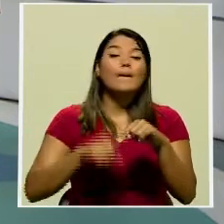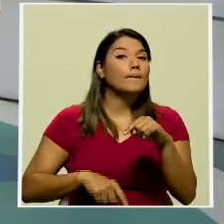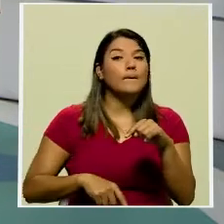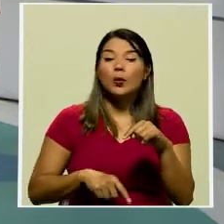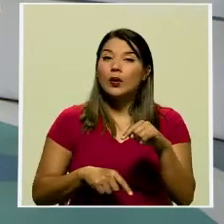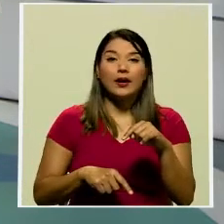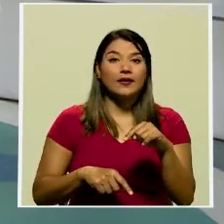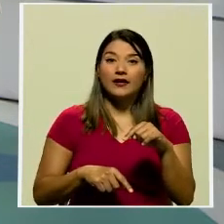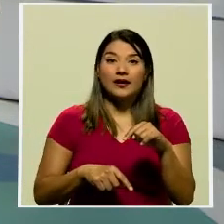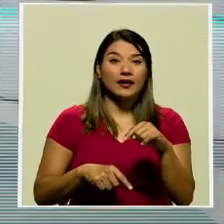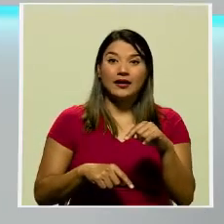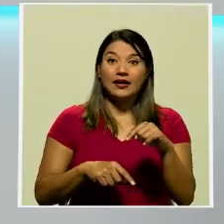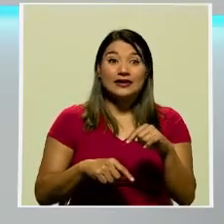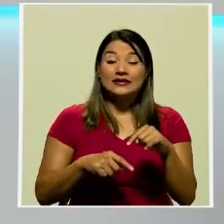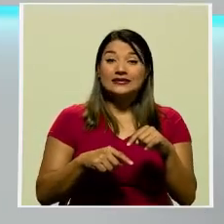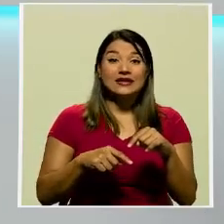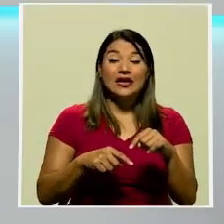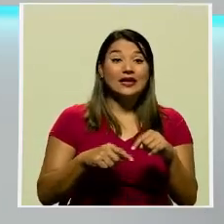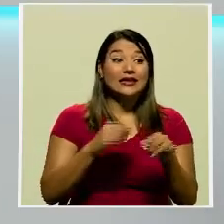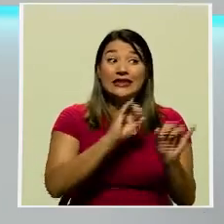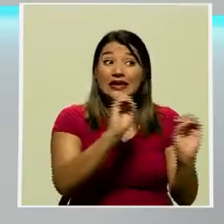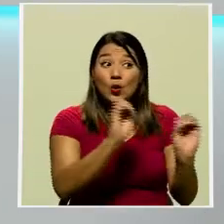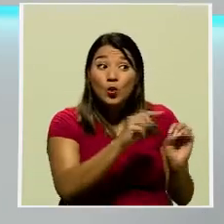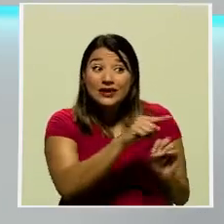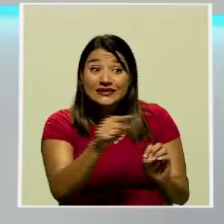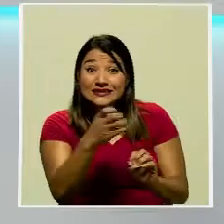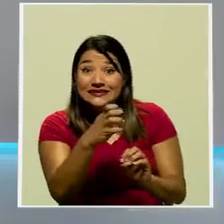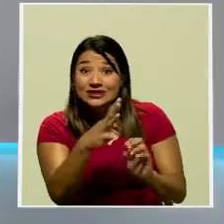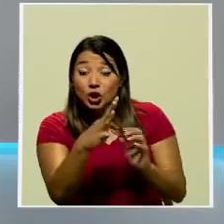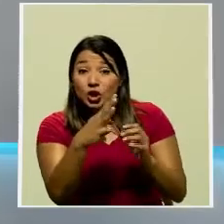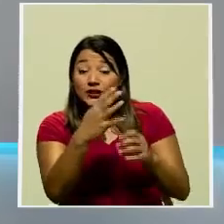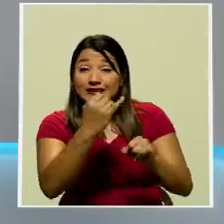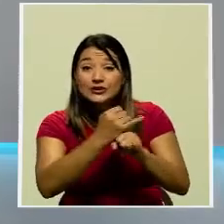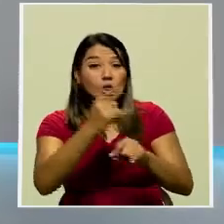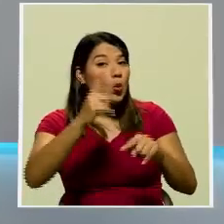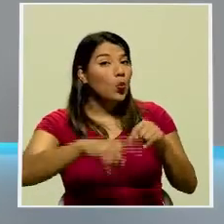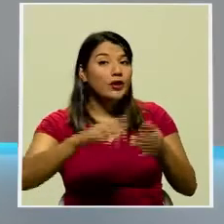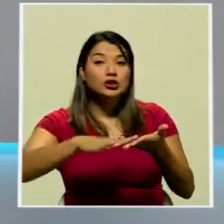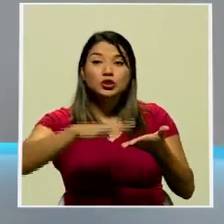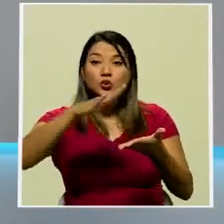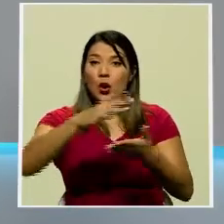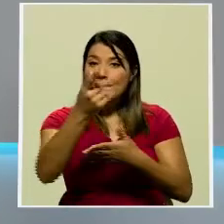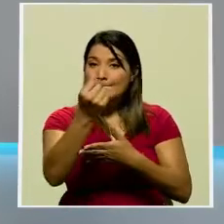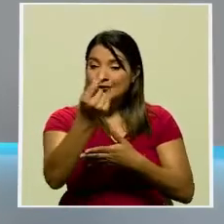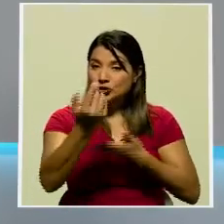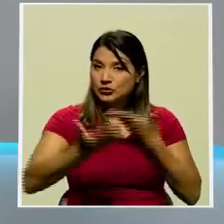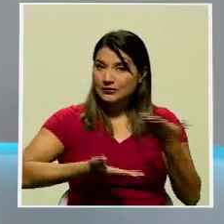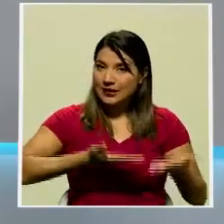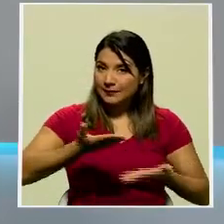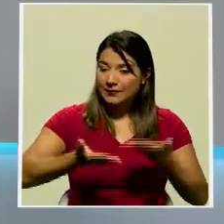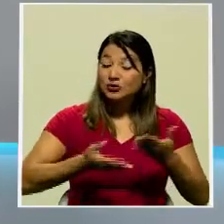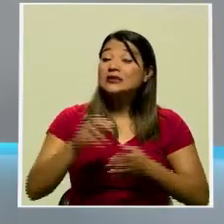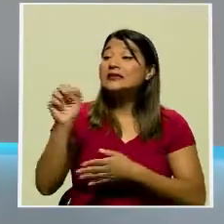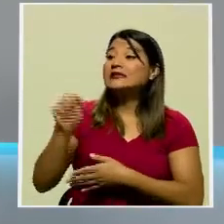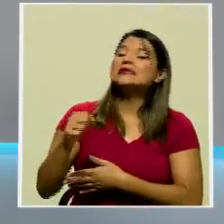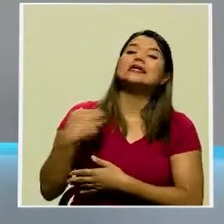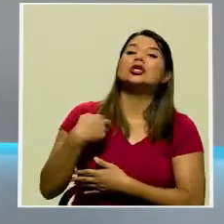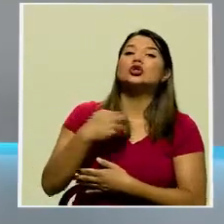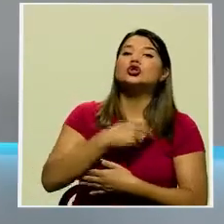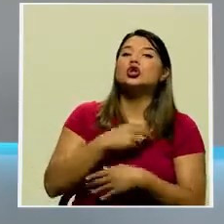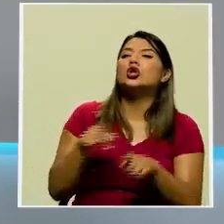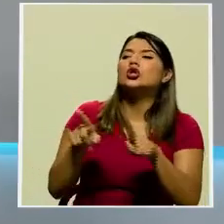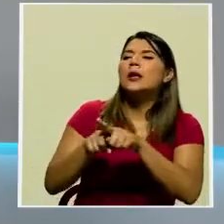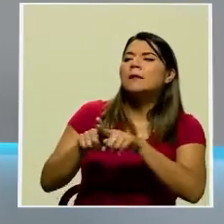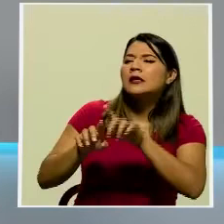las tarifas que pagan los usuarios. Así es, don Ernesto. También nos dimos a la tarea de analizar un poco cómo está el panorama o el escenario en la